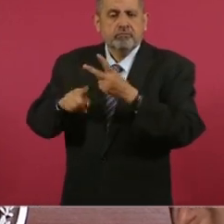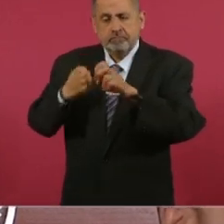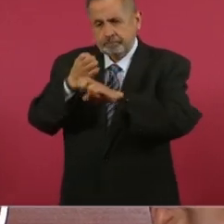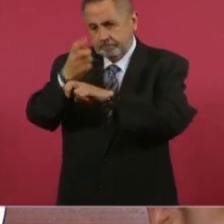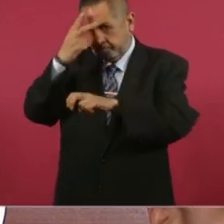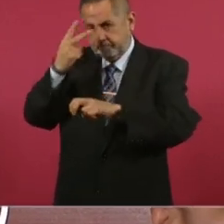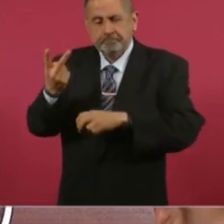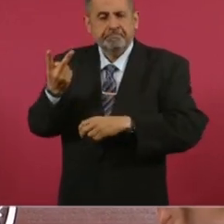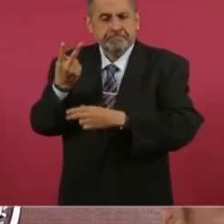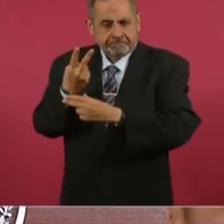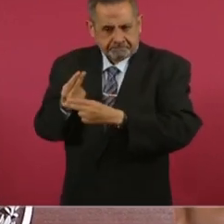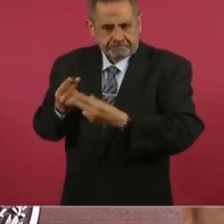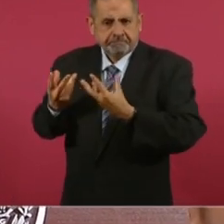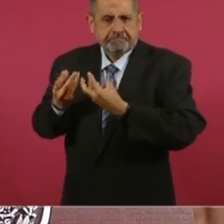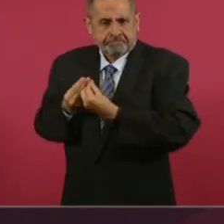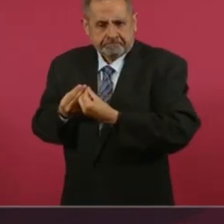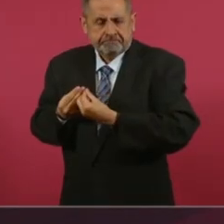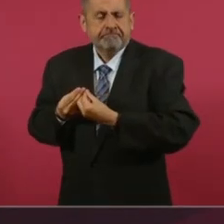Estado de México,